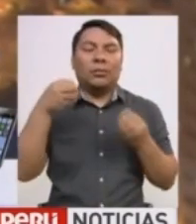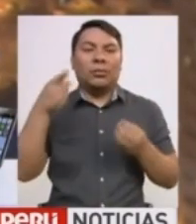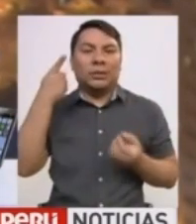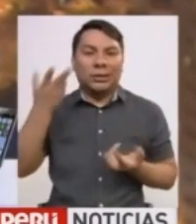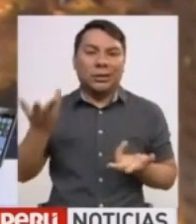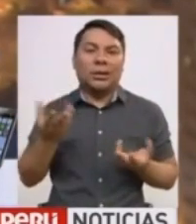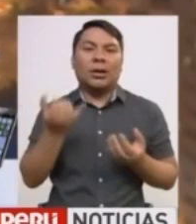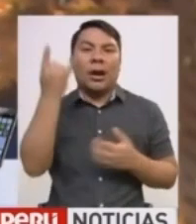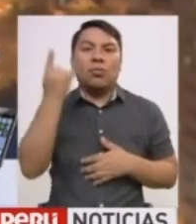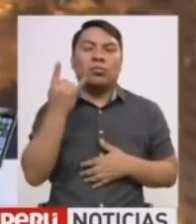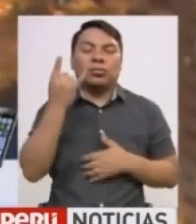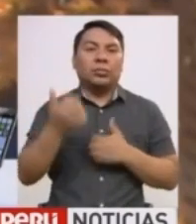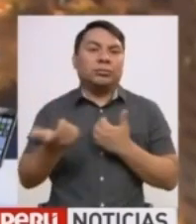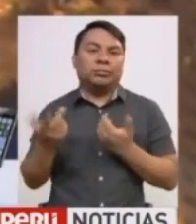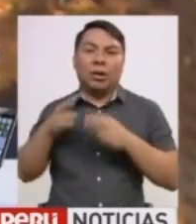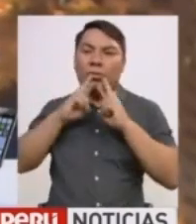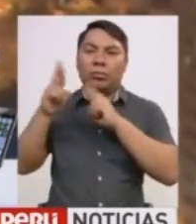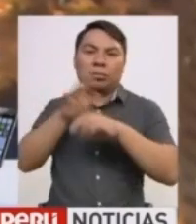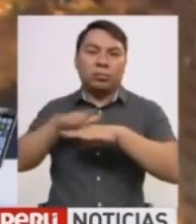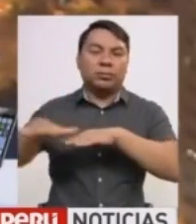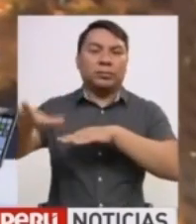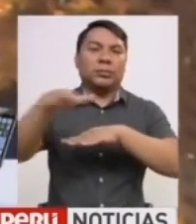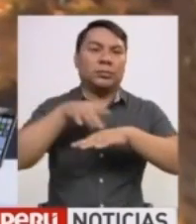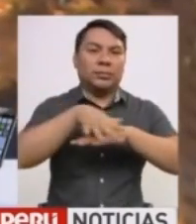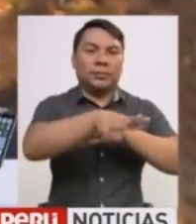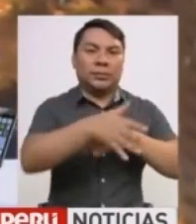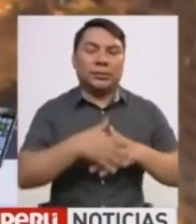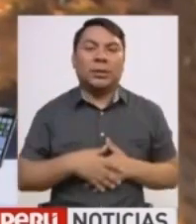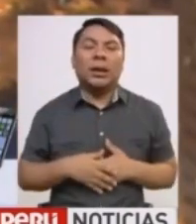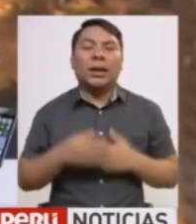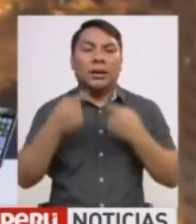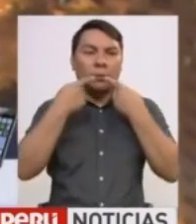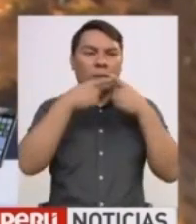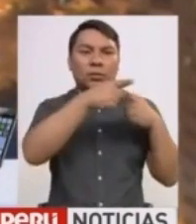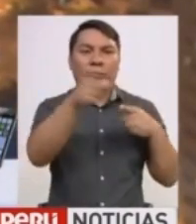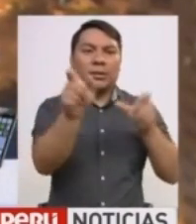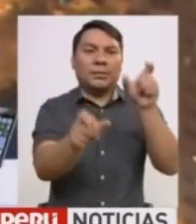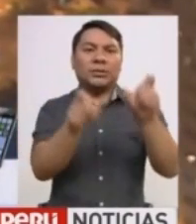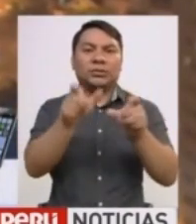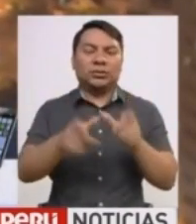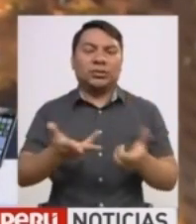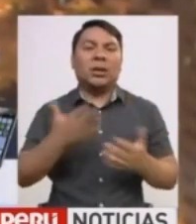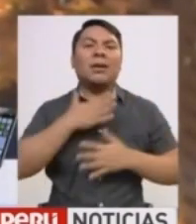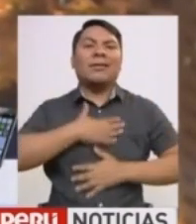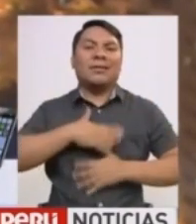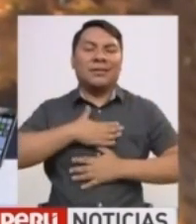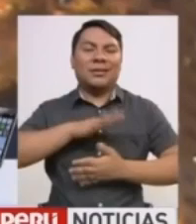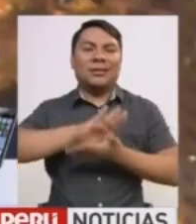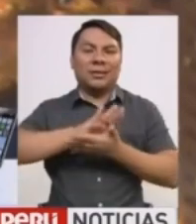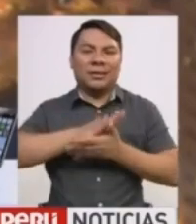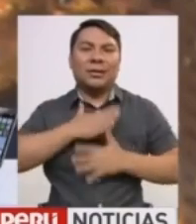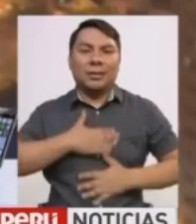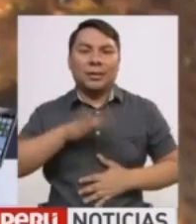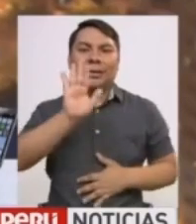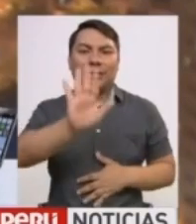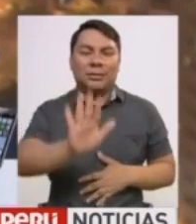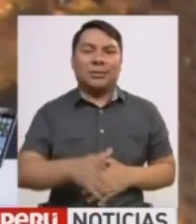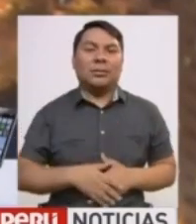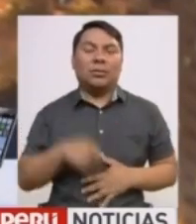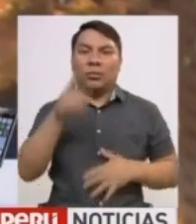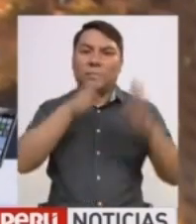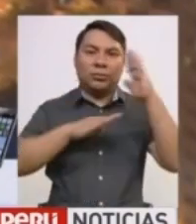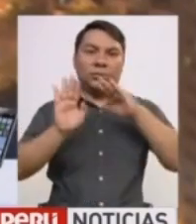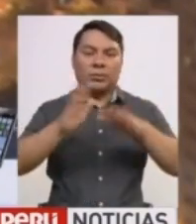la emergencia que puede significar con prudencia y tranquilidad y hacerle una invocación que por